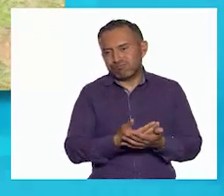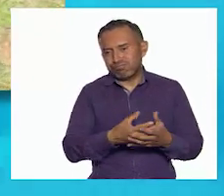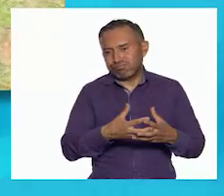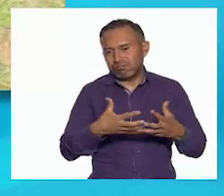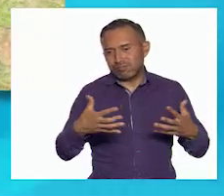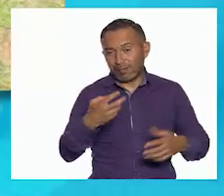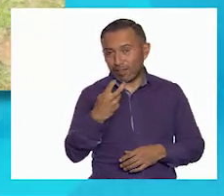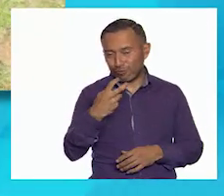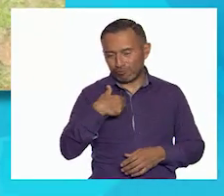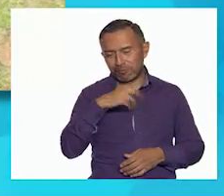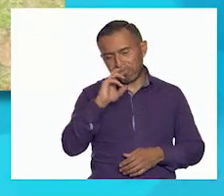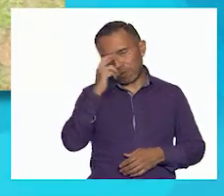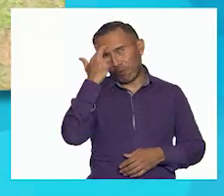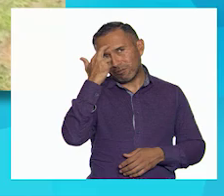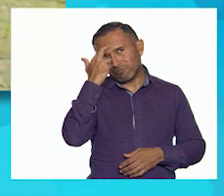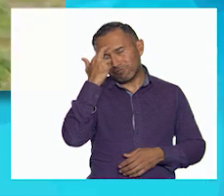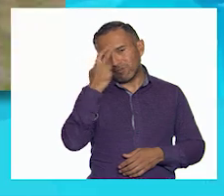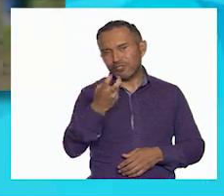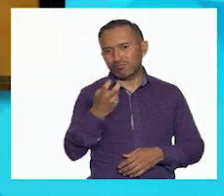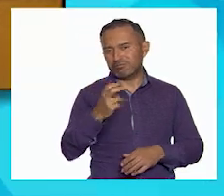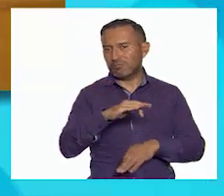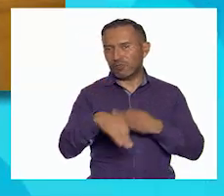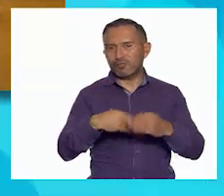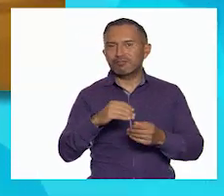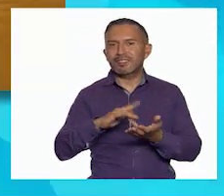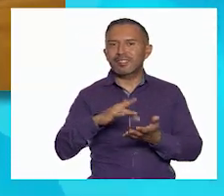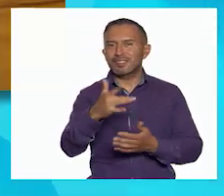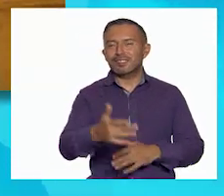recuerdo hasta en este momento. Gracias.